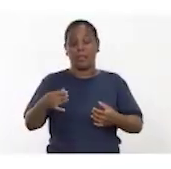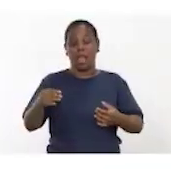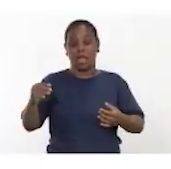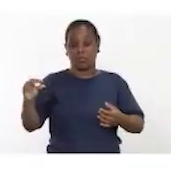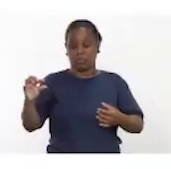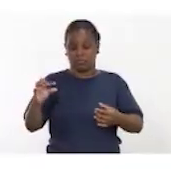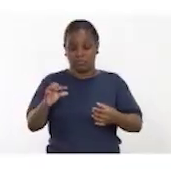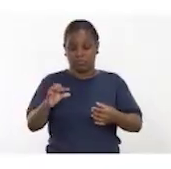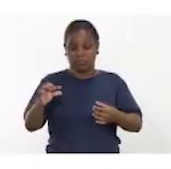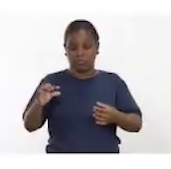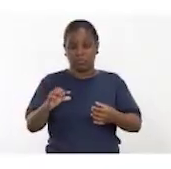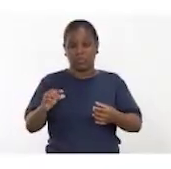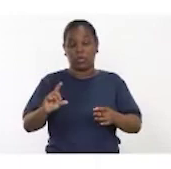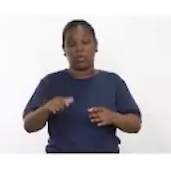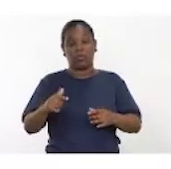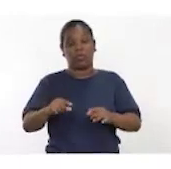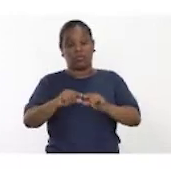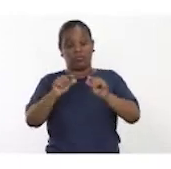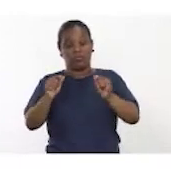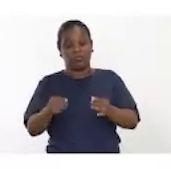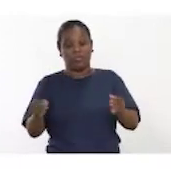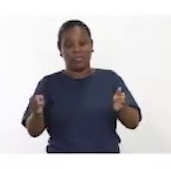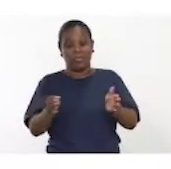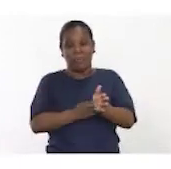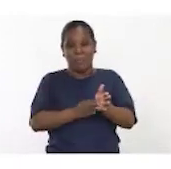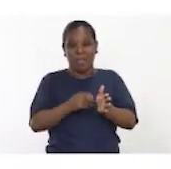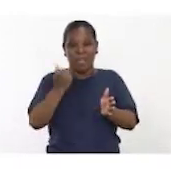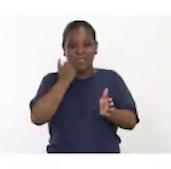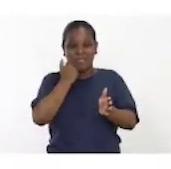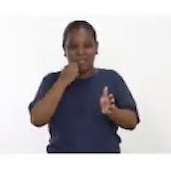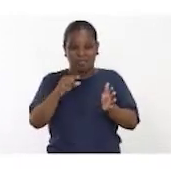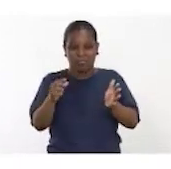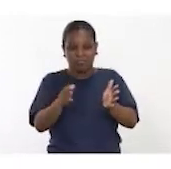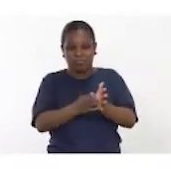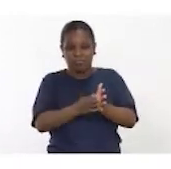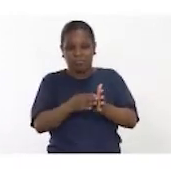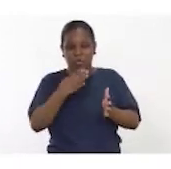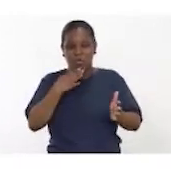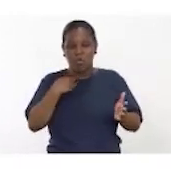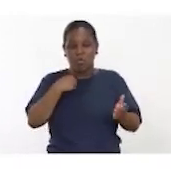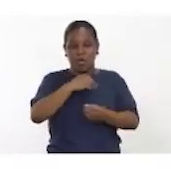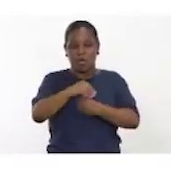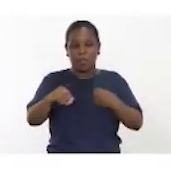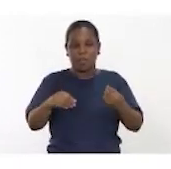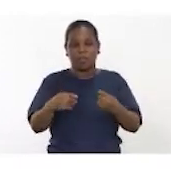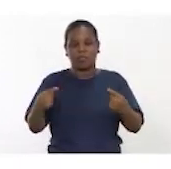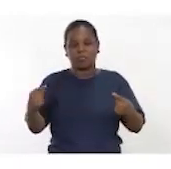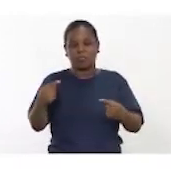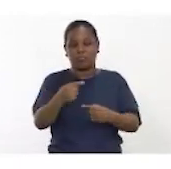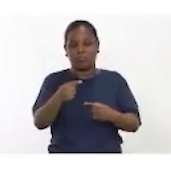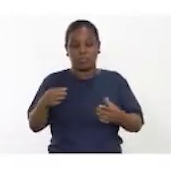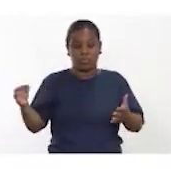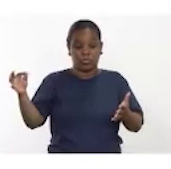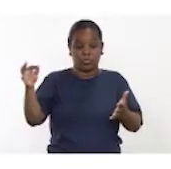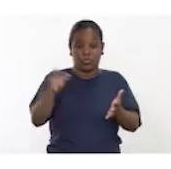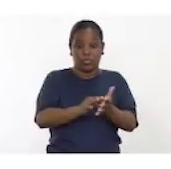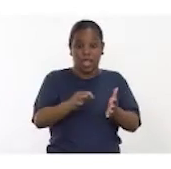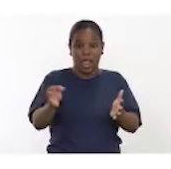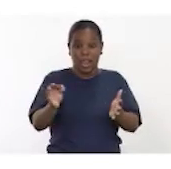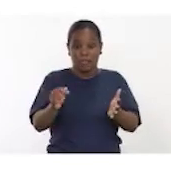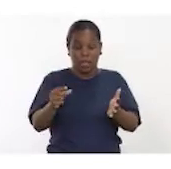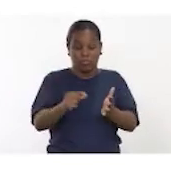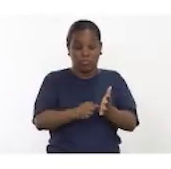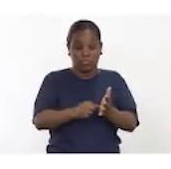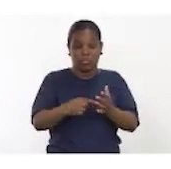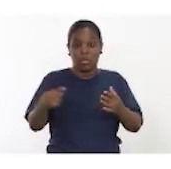imán, y cuando sale el imán, cómo va cambiando el sentido de la corriente inducida. Este